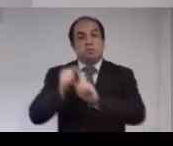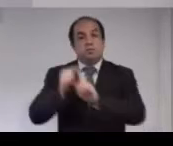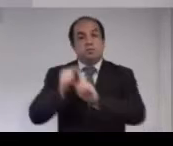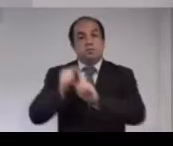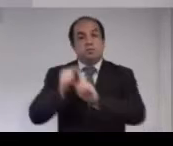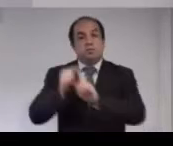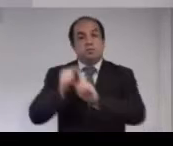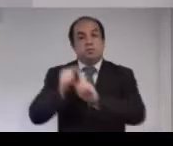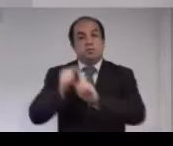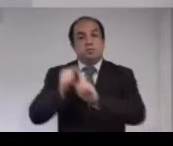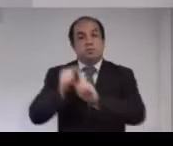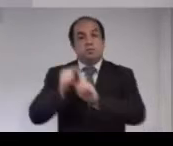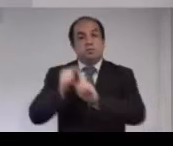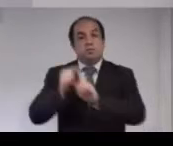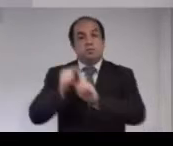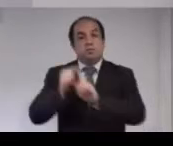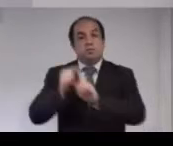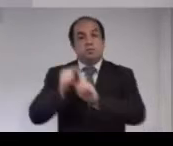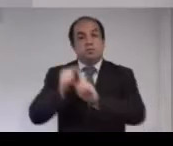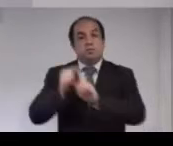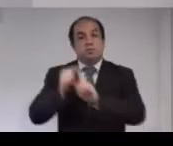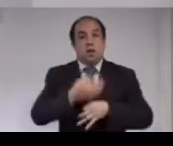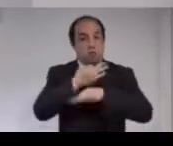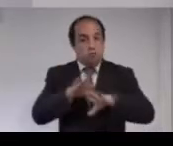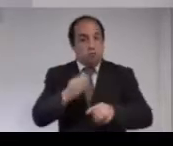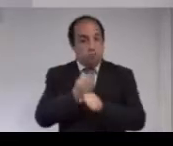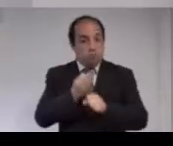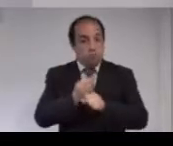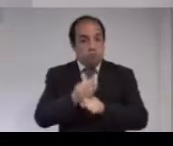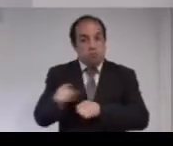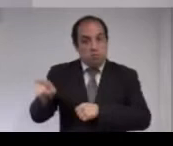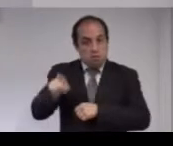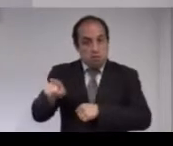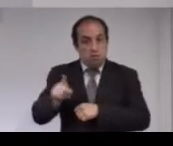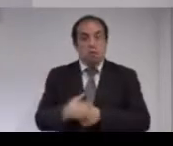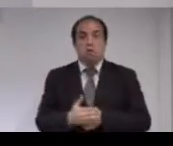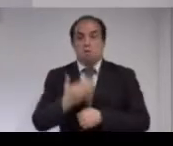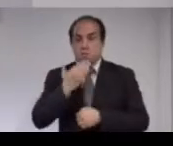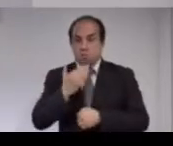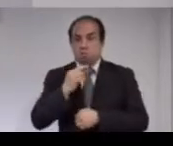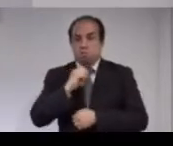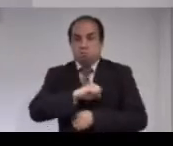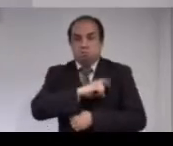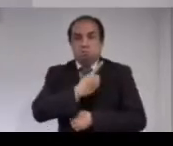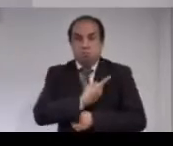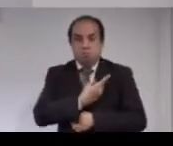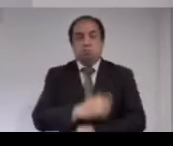nosocomio para su atención médica. El reporte hasta el momento es que se encuentran estables.